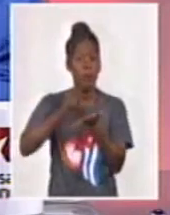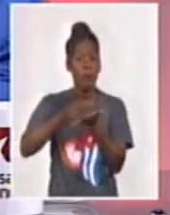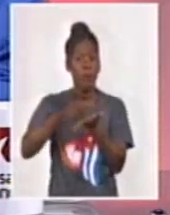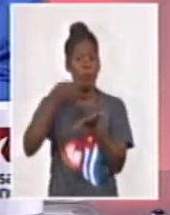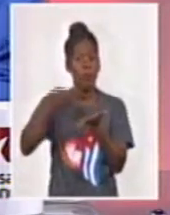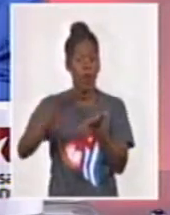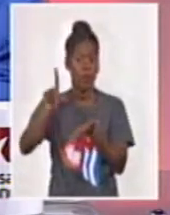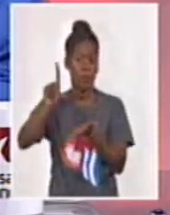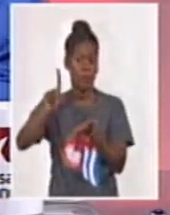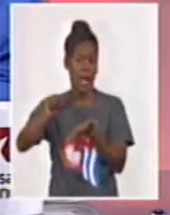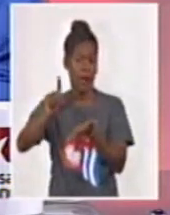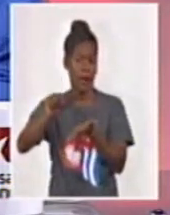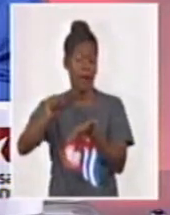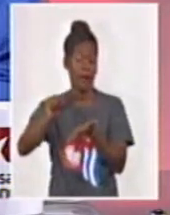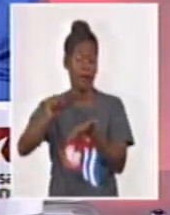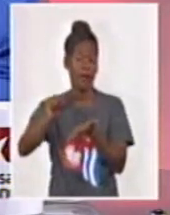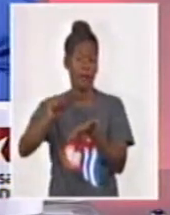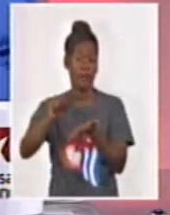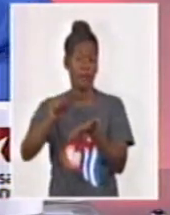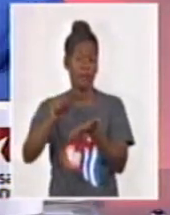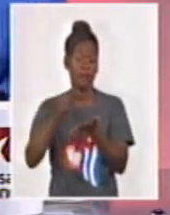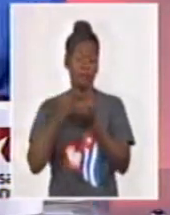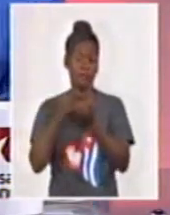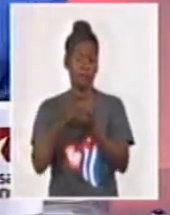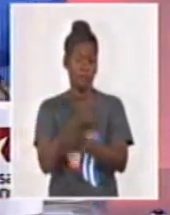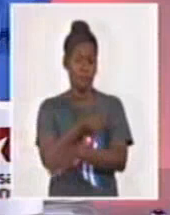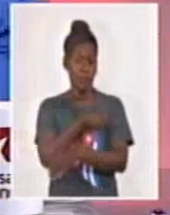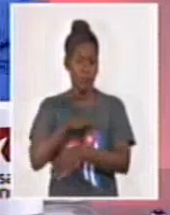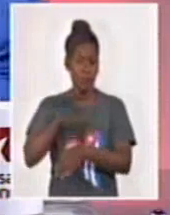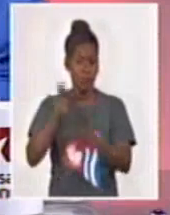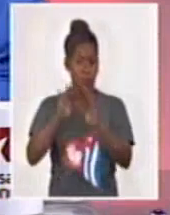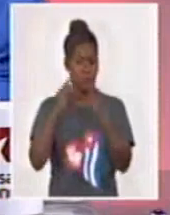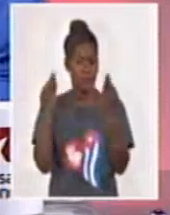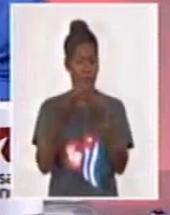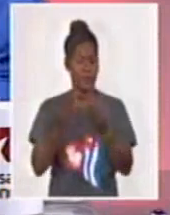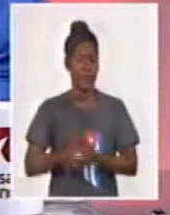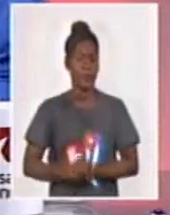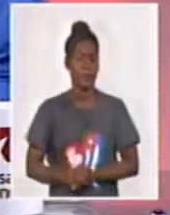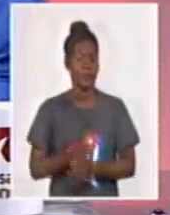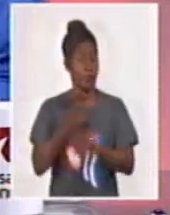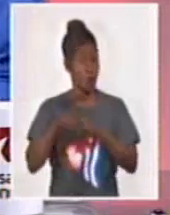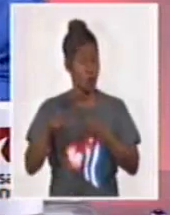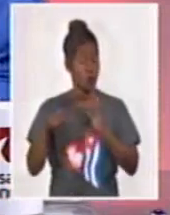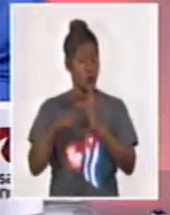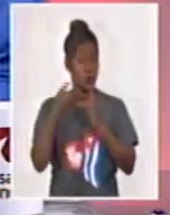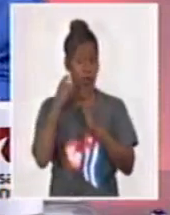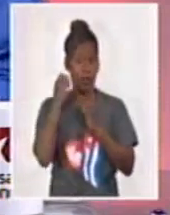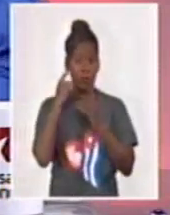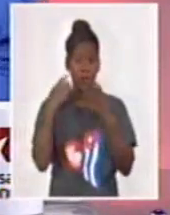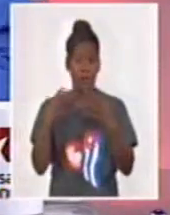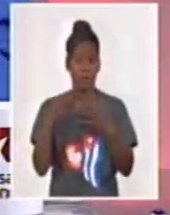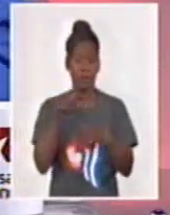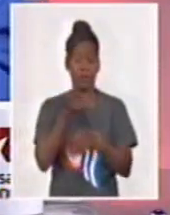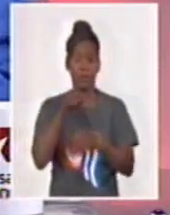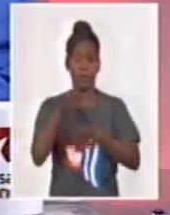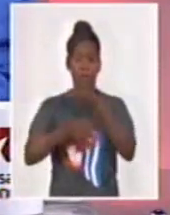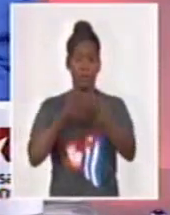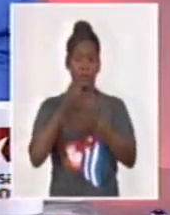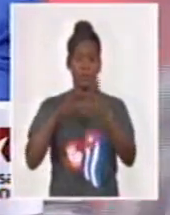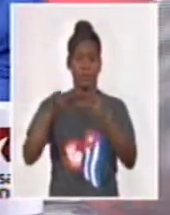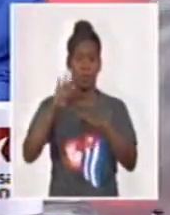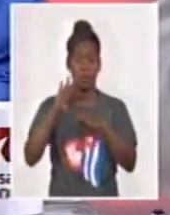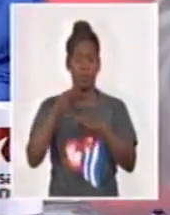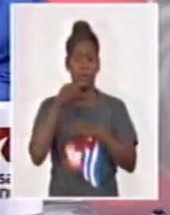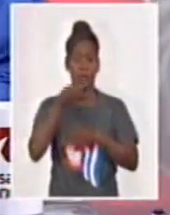indispensables para la propia familia. Y bueno, ahora, como bien informaba la ministra, esta reapertura gradual de